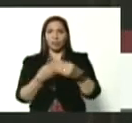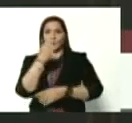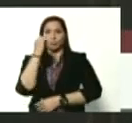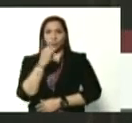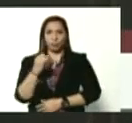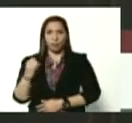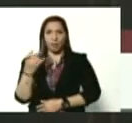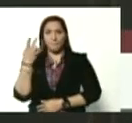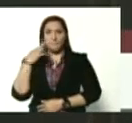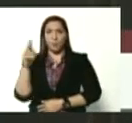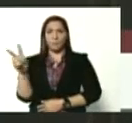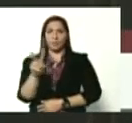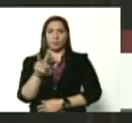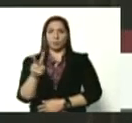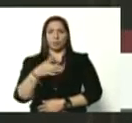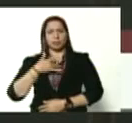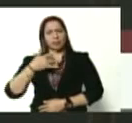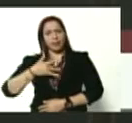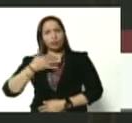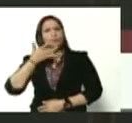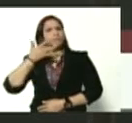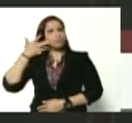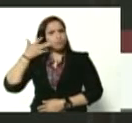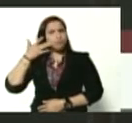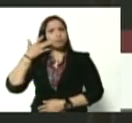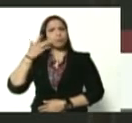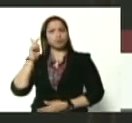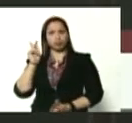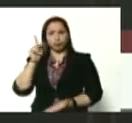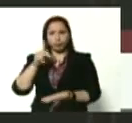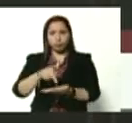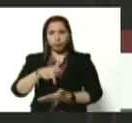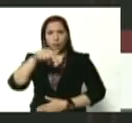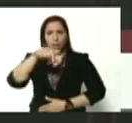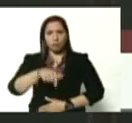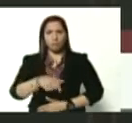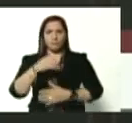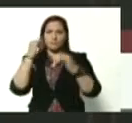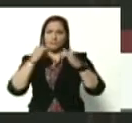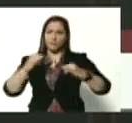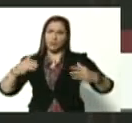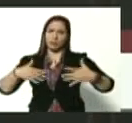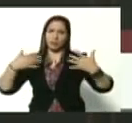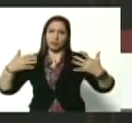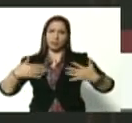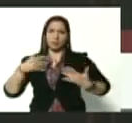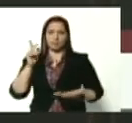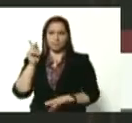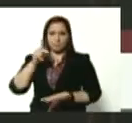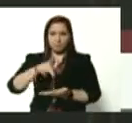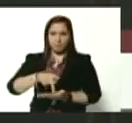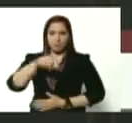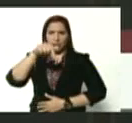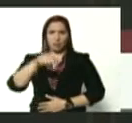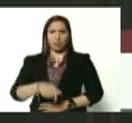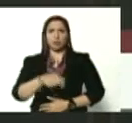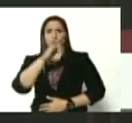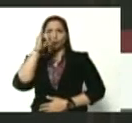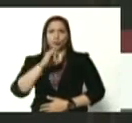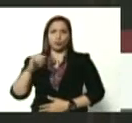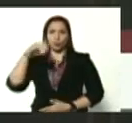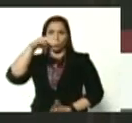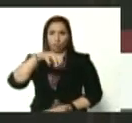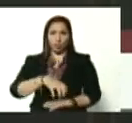me siento de verdad muy orgulloso de estar acá elige en verdad estar acá en el sol y